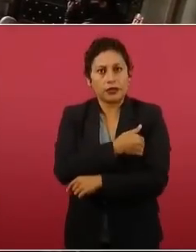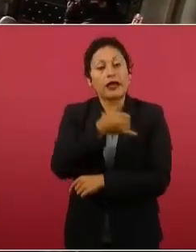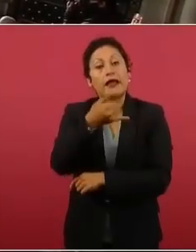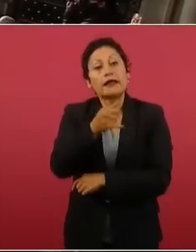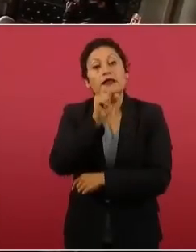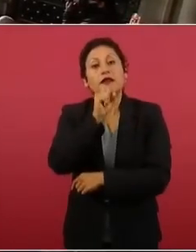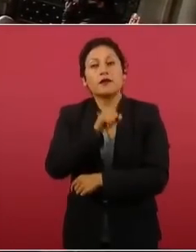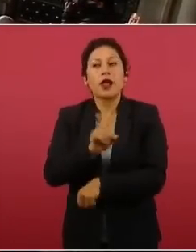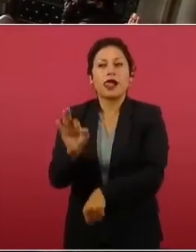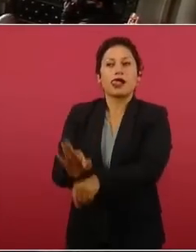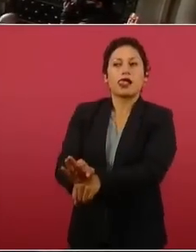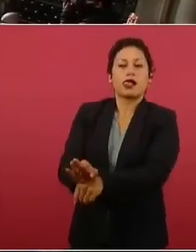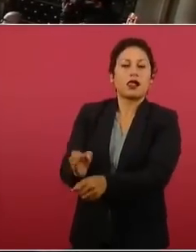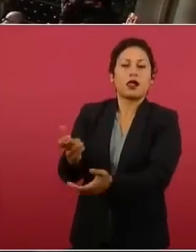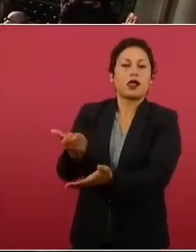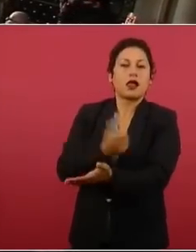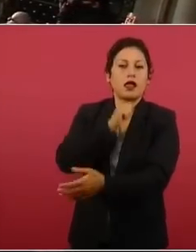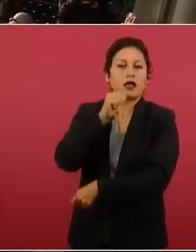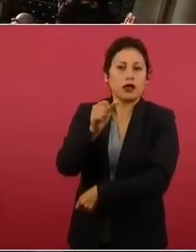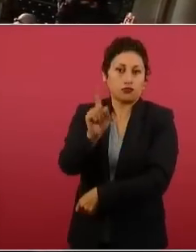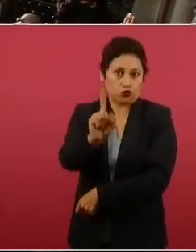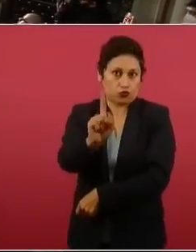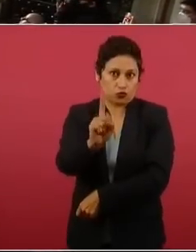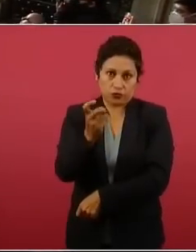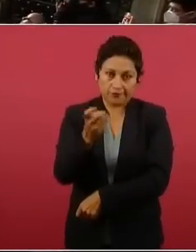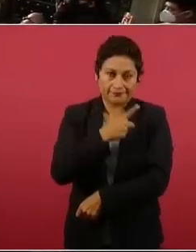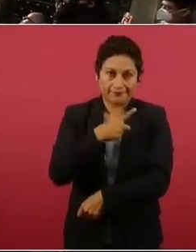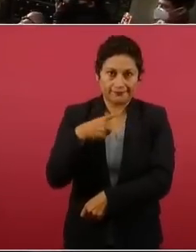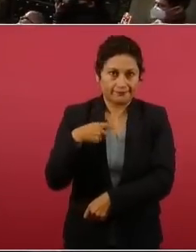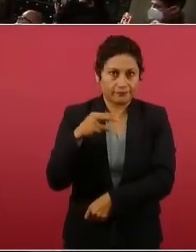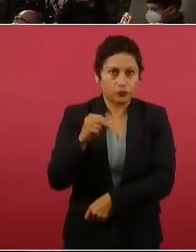Debe de haber alguna.